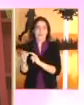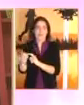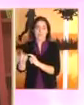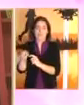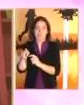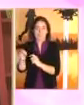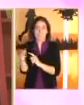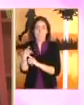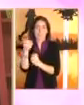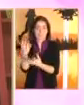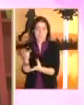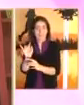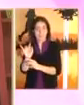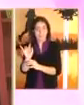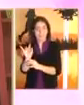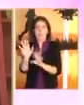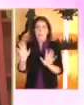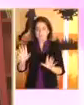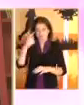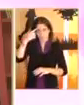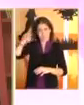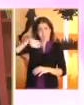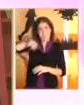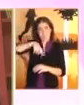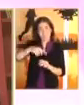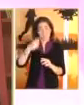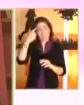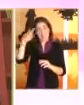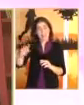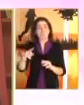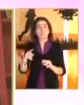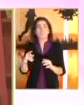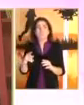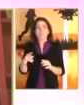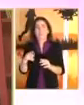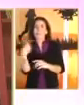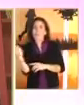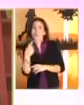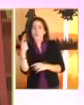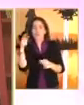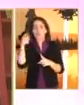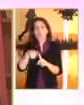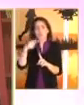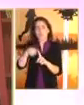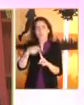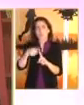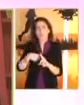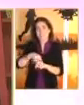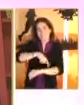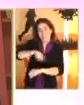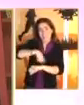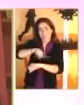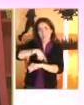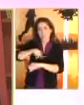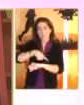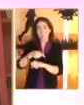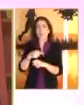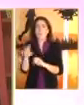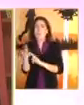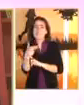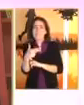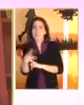es que, como bien sabemos los que manejamos el microondas, eso implica que va a perder características de textura el pescado